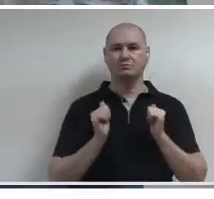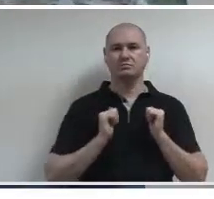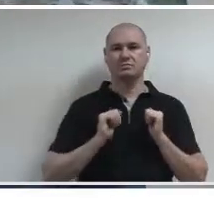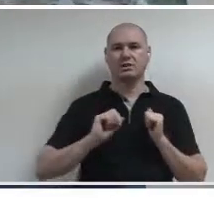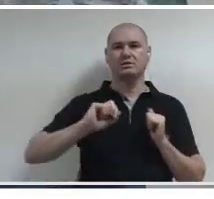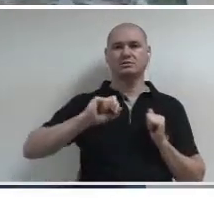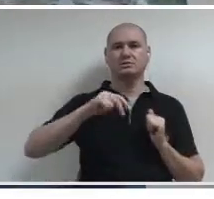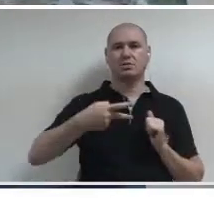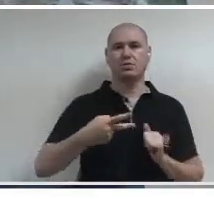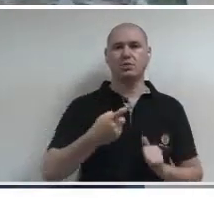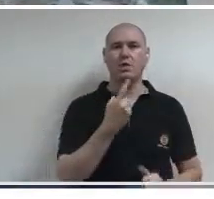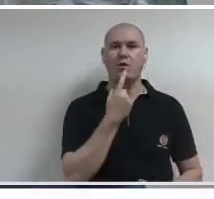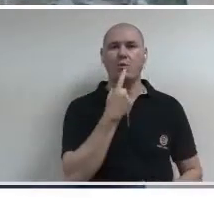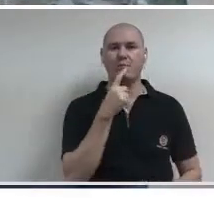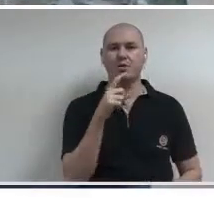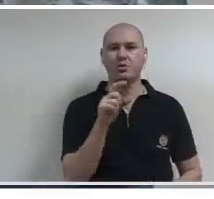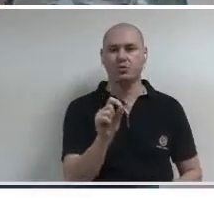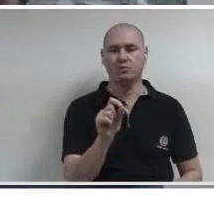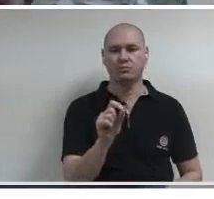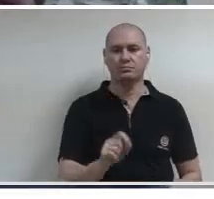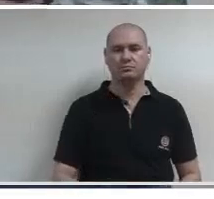oigina coarape.